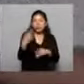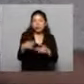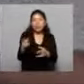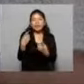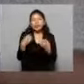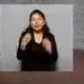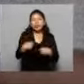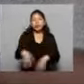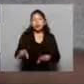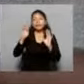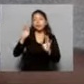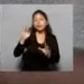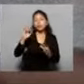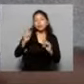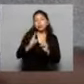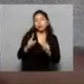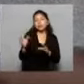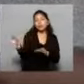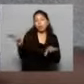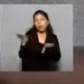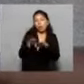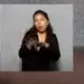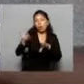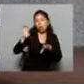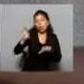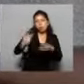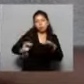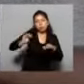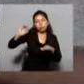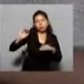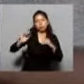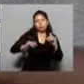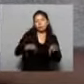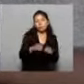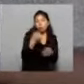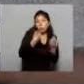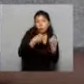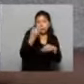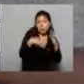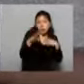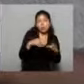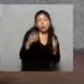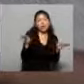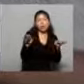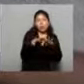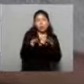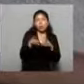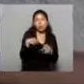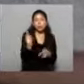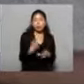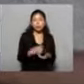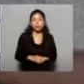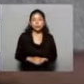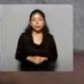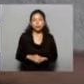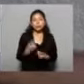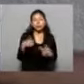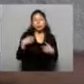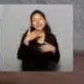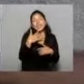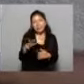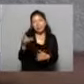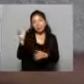tiene su incremento. Entonces, haciendo valores lógicos y comprendiendo la preocupación de la gente,